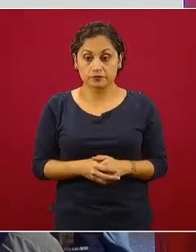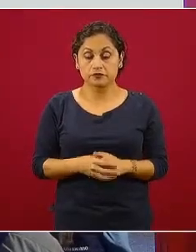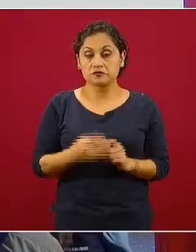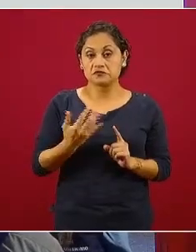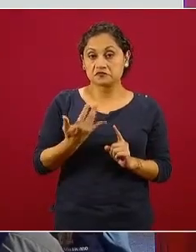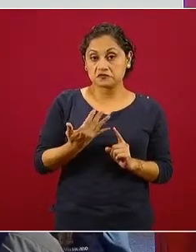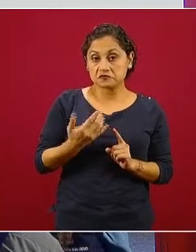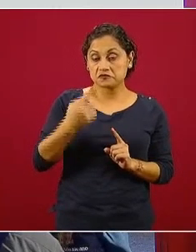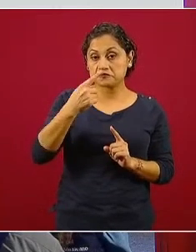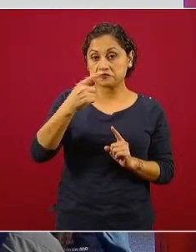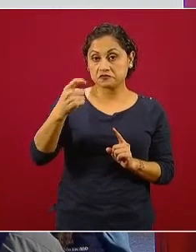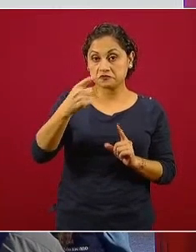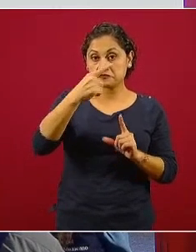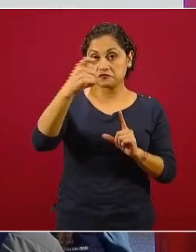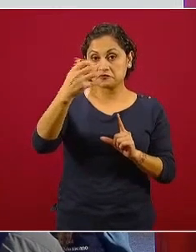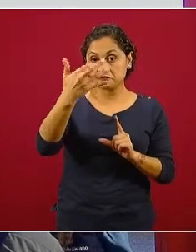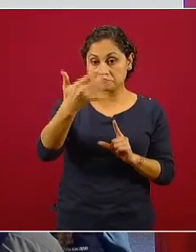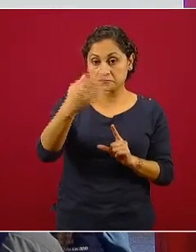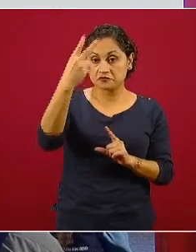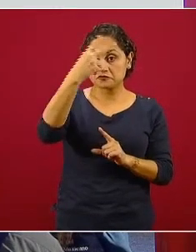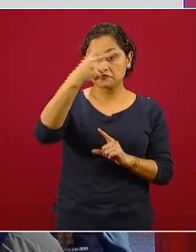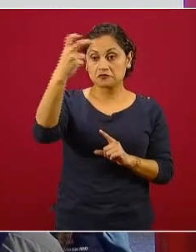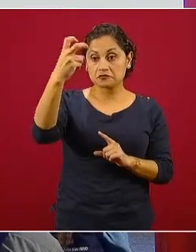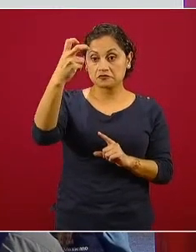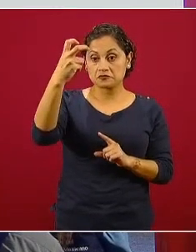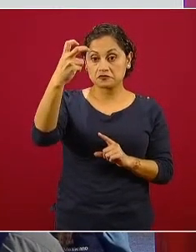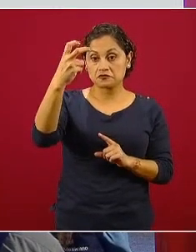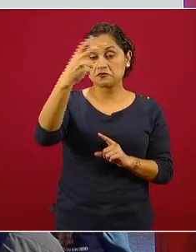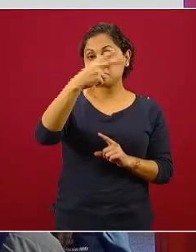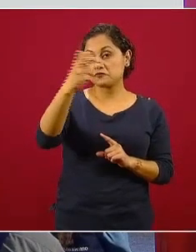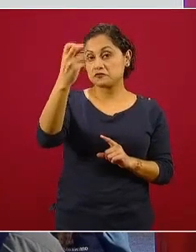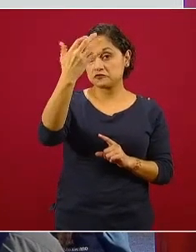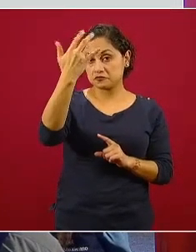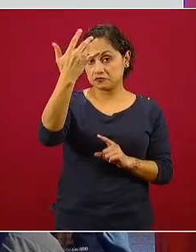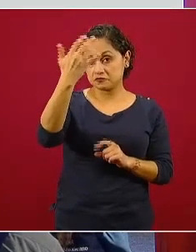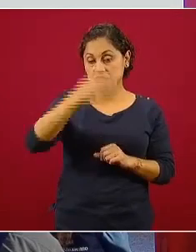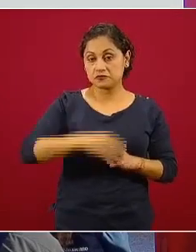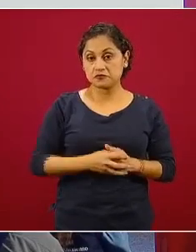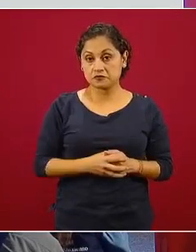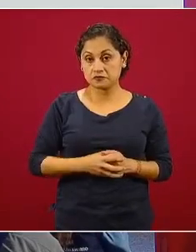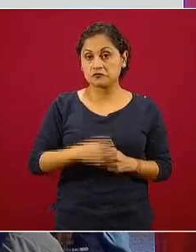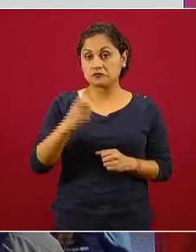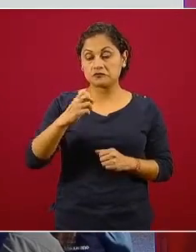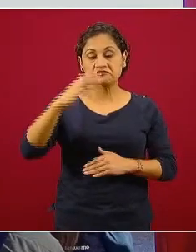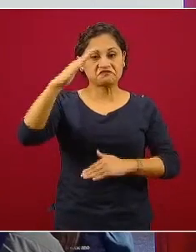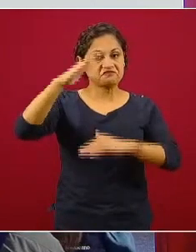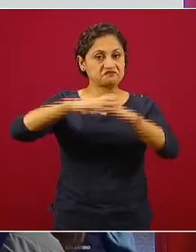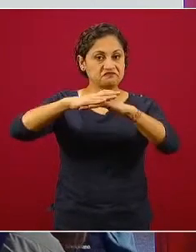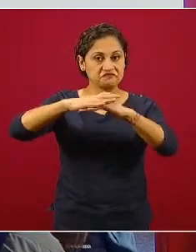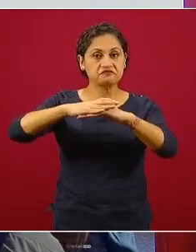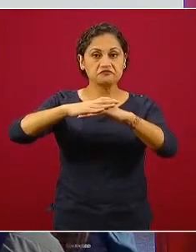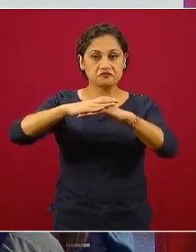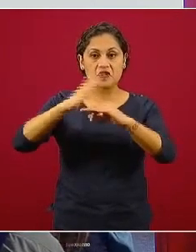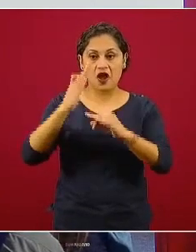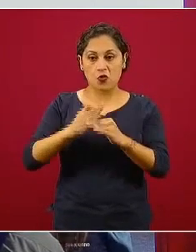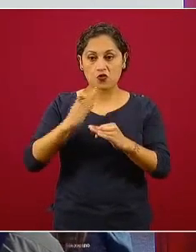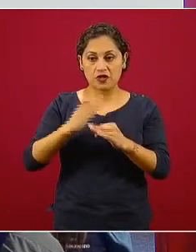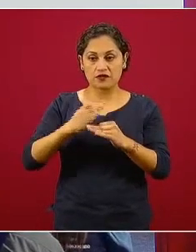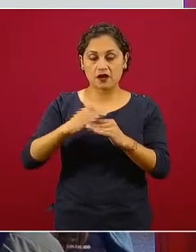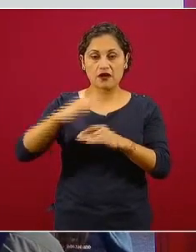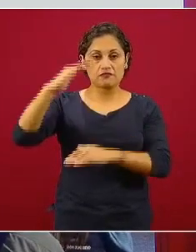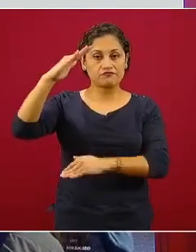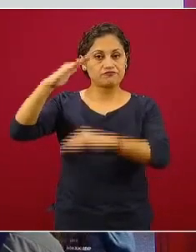50, 100, 150, 200, 250 es la altura máxima de